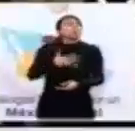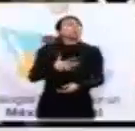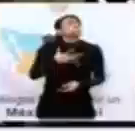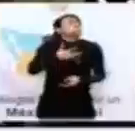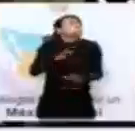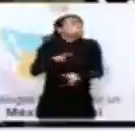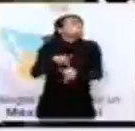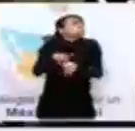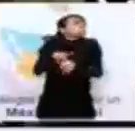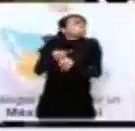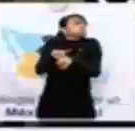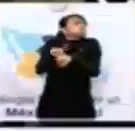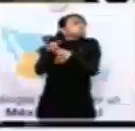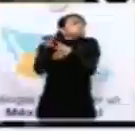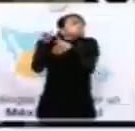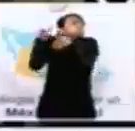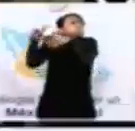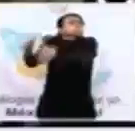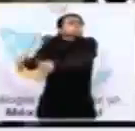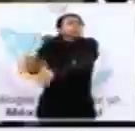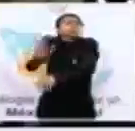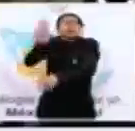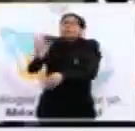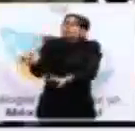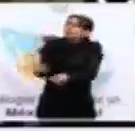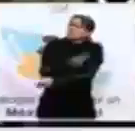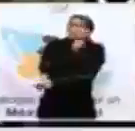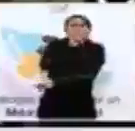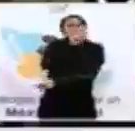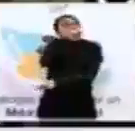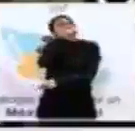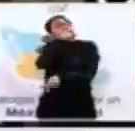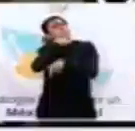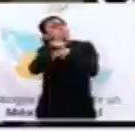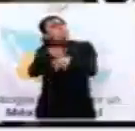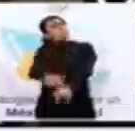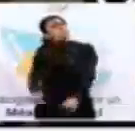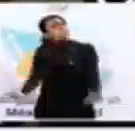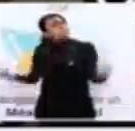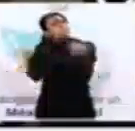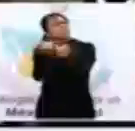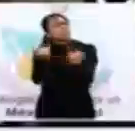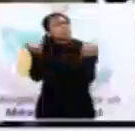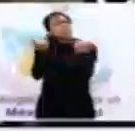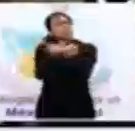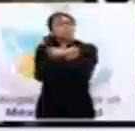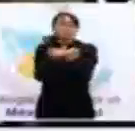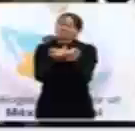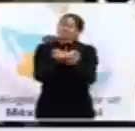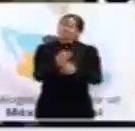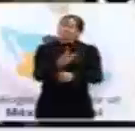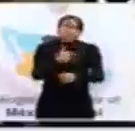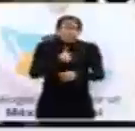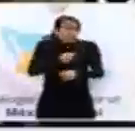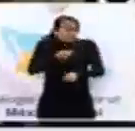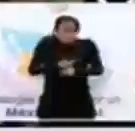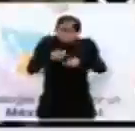no podría ser tan severa como para decir aquí no ha pasado nada. Yo creo que han pasado muchas cosas importantes,